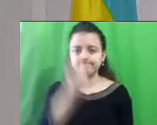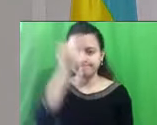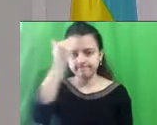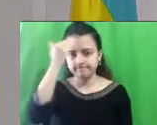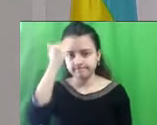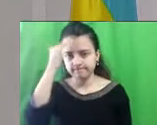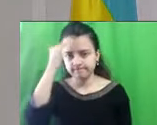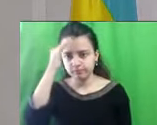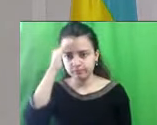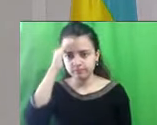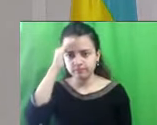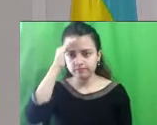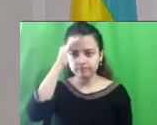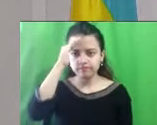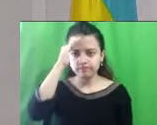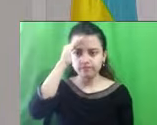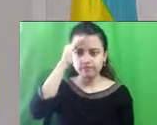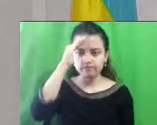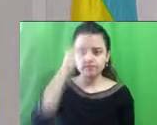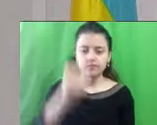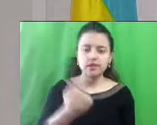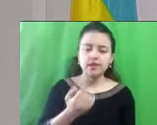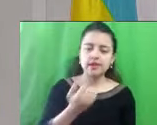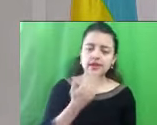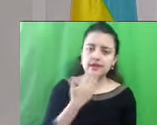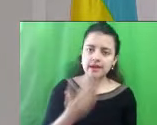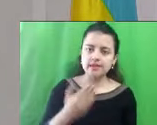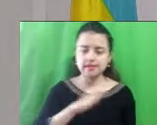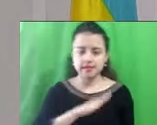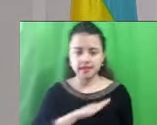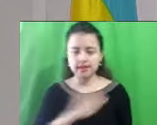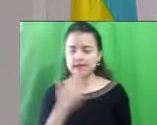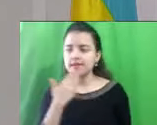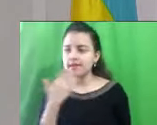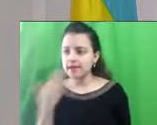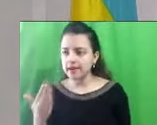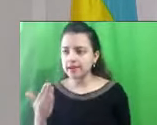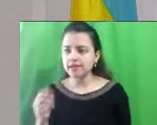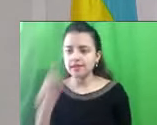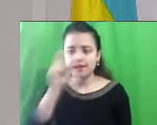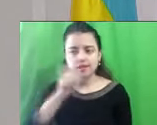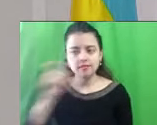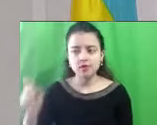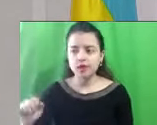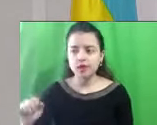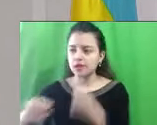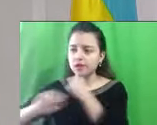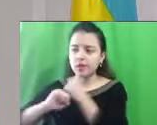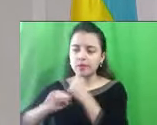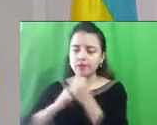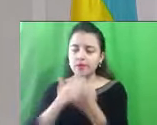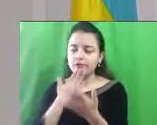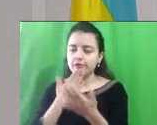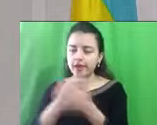a los diferentes secretarios y a toda la administración pública que se aunó a los esfuerzos que estábamos realizando en este